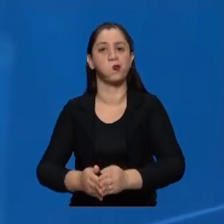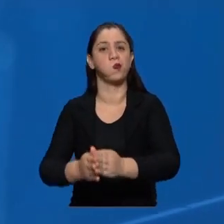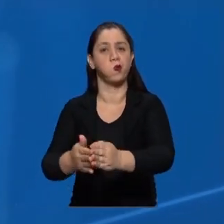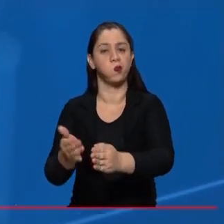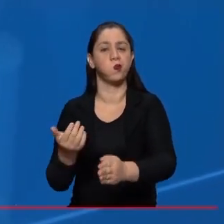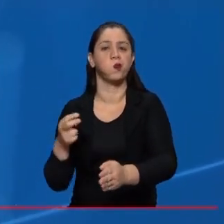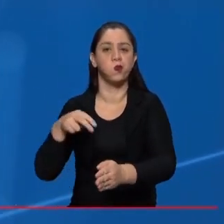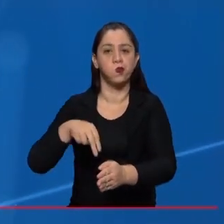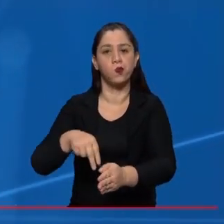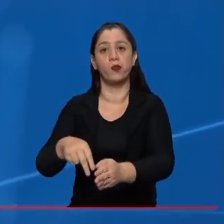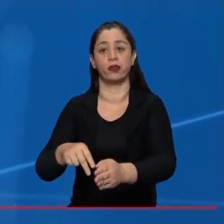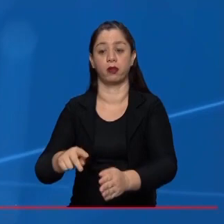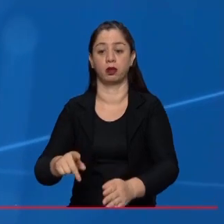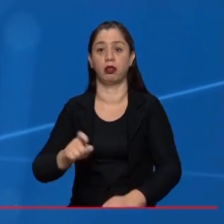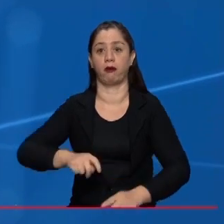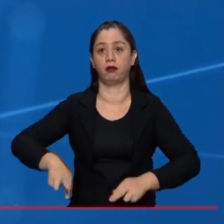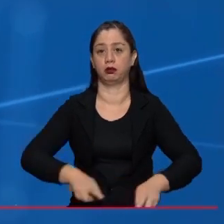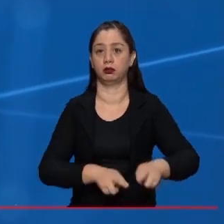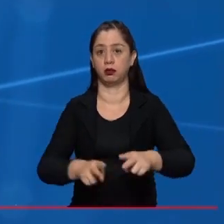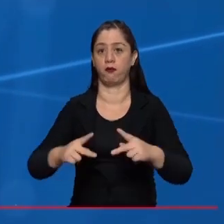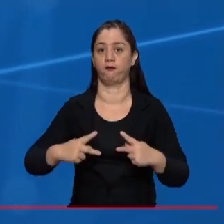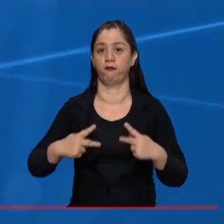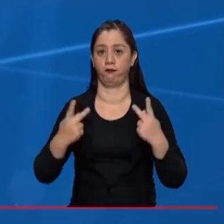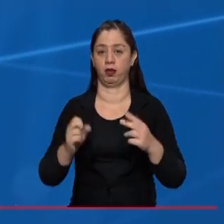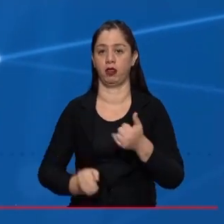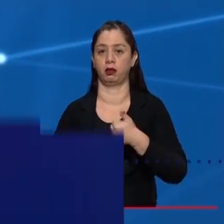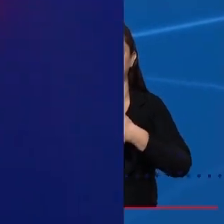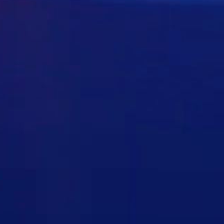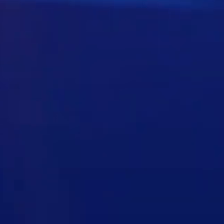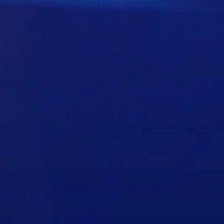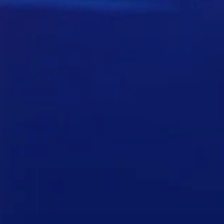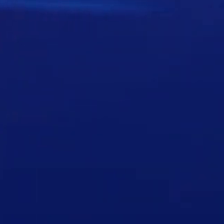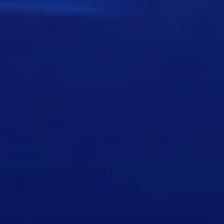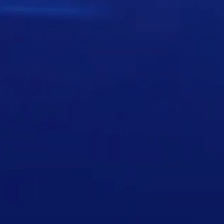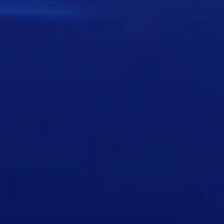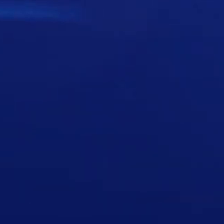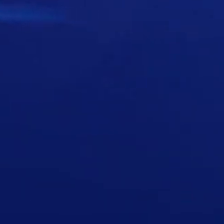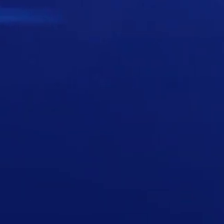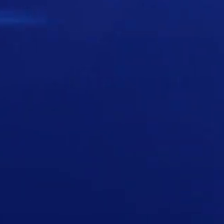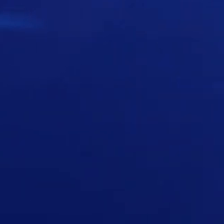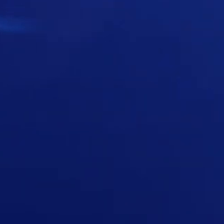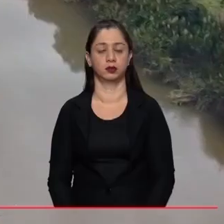del que depende la vida en el suroccidente colombiano.